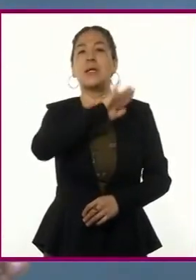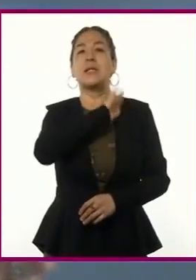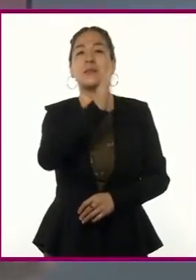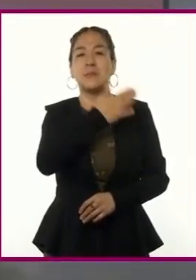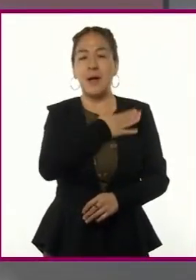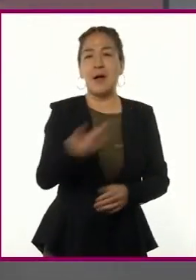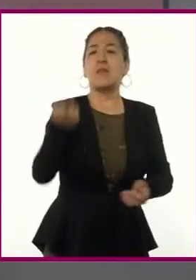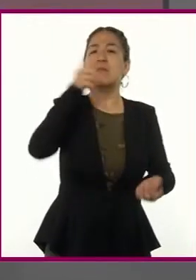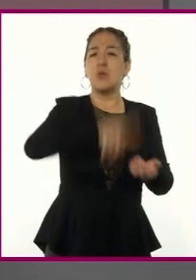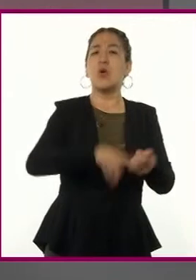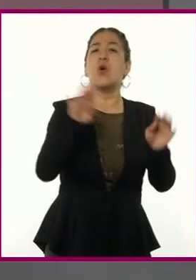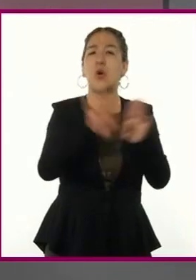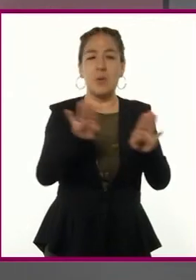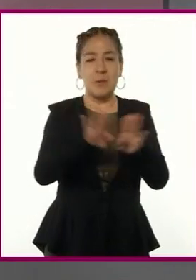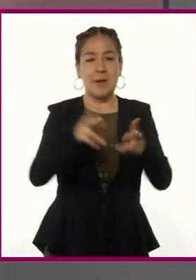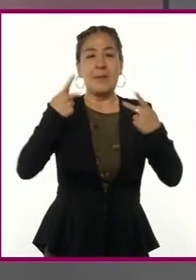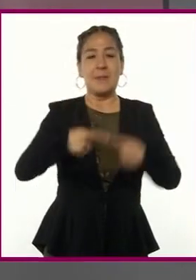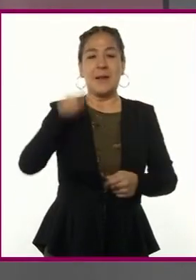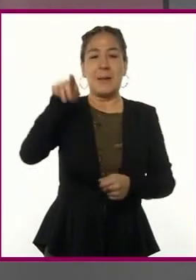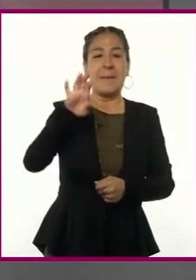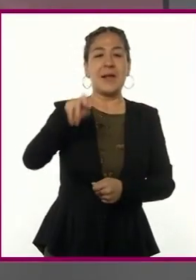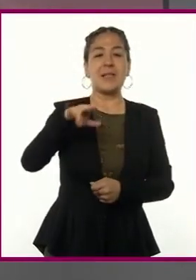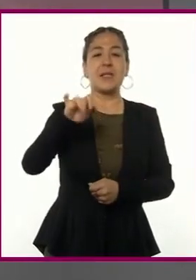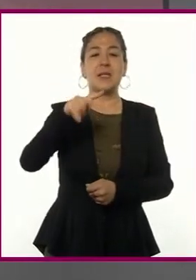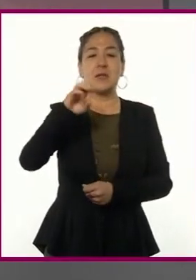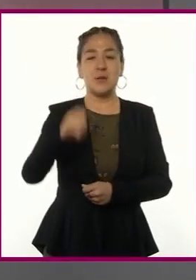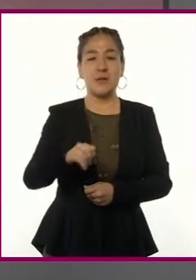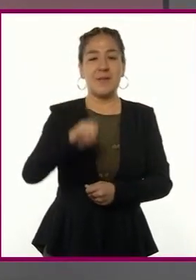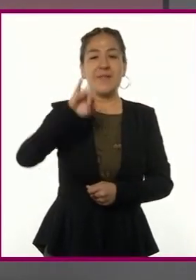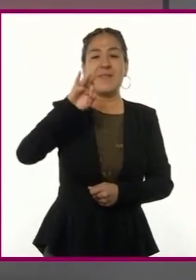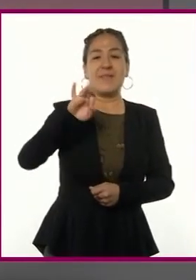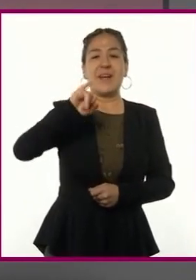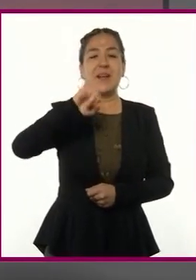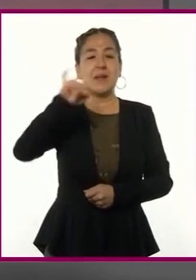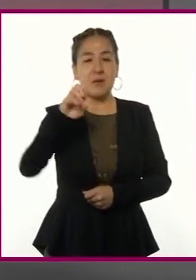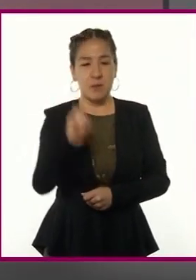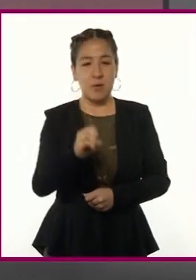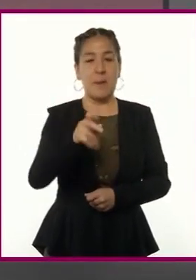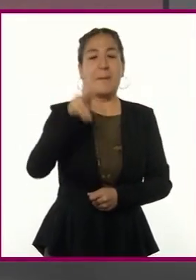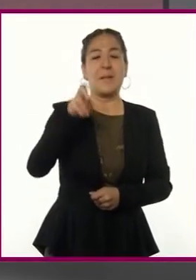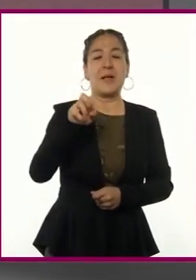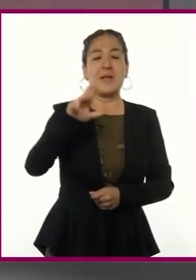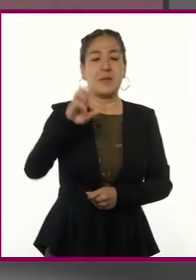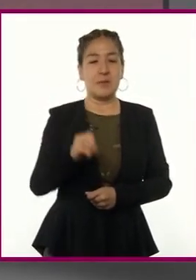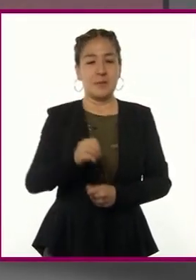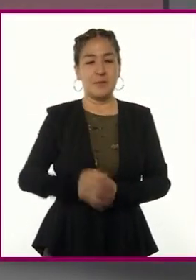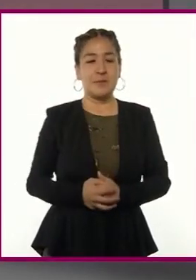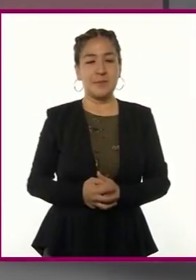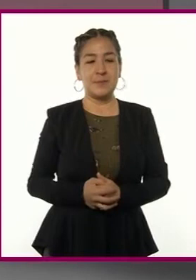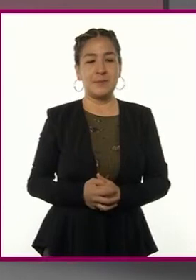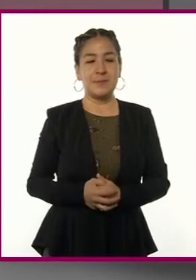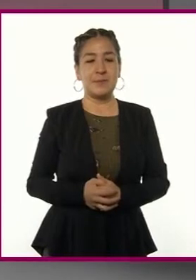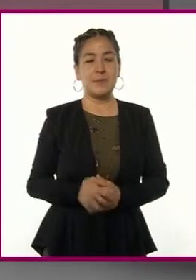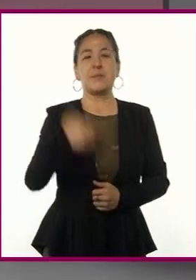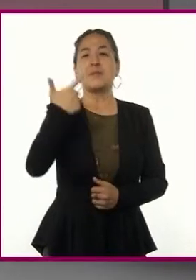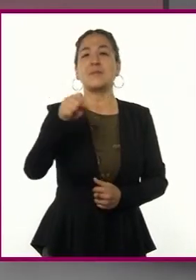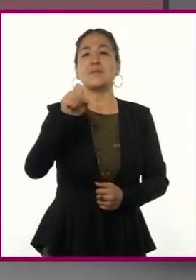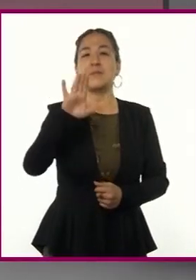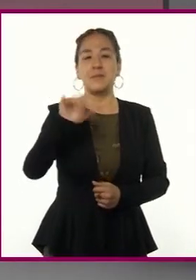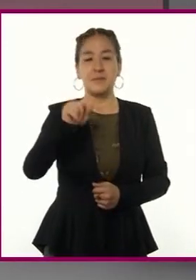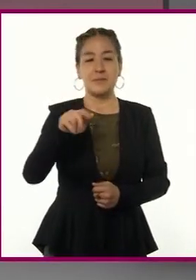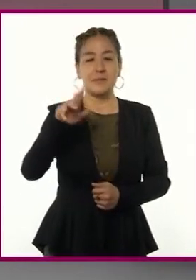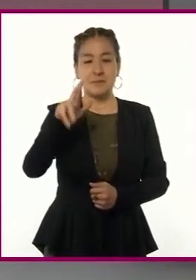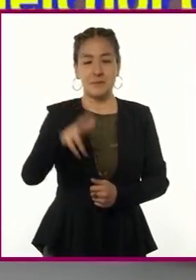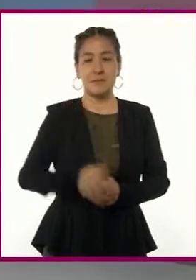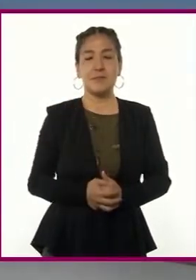a través de ilustrados como Benito Jerónimo de Feijóo, Pedro Rodríguez, Conde de Campomanes y Gaspar Melchor